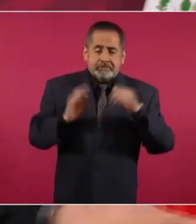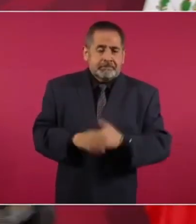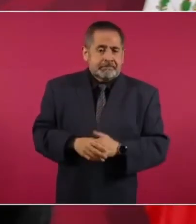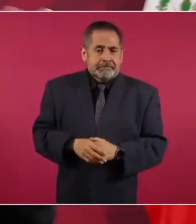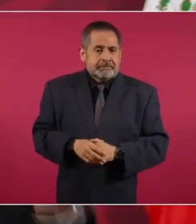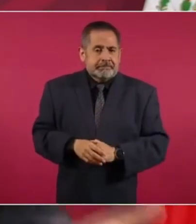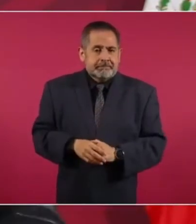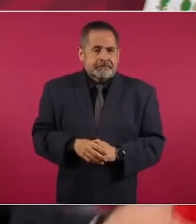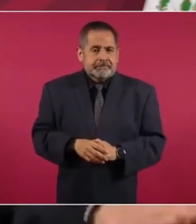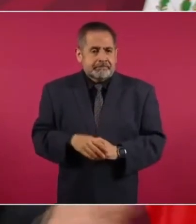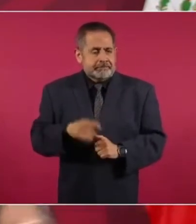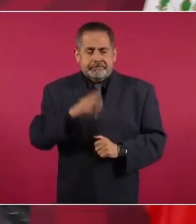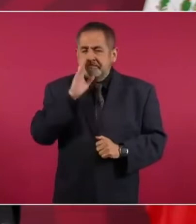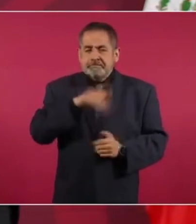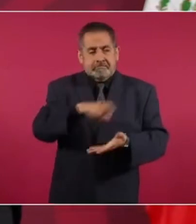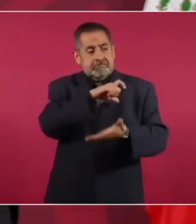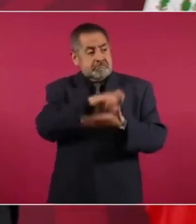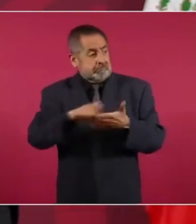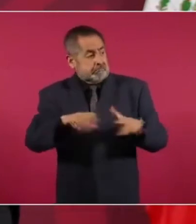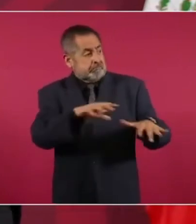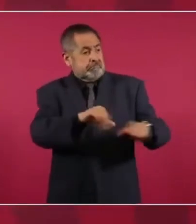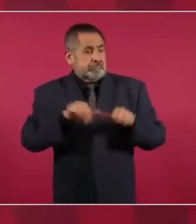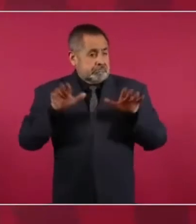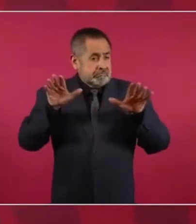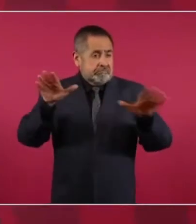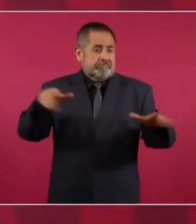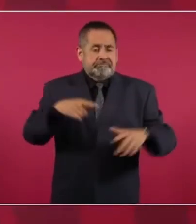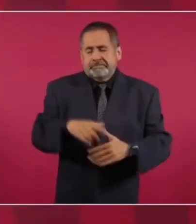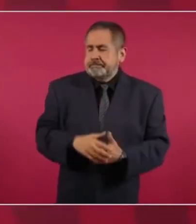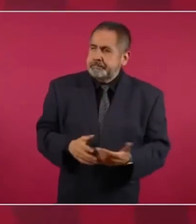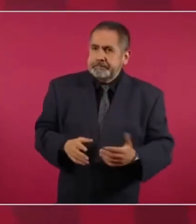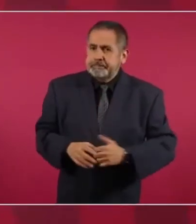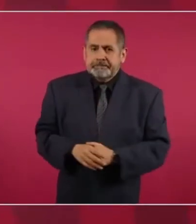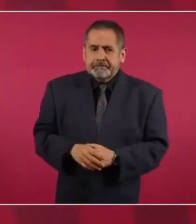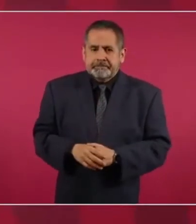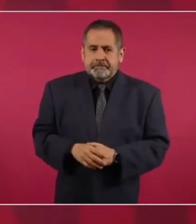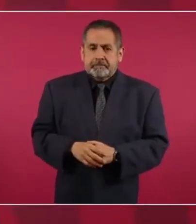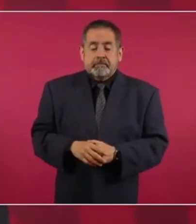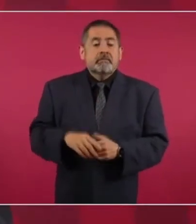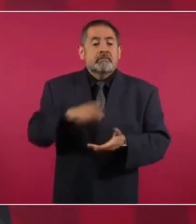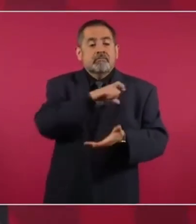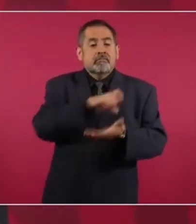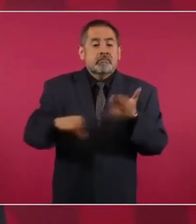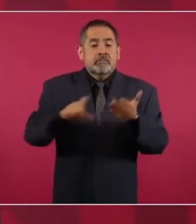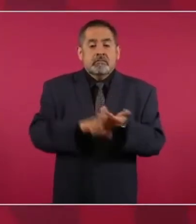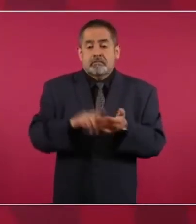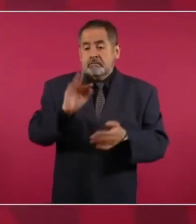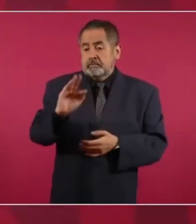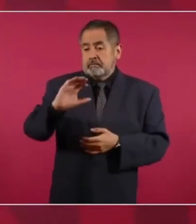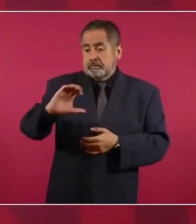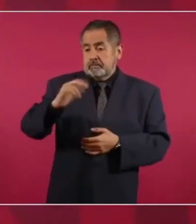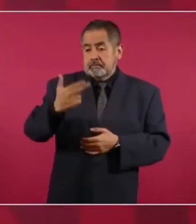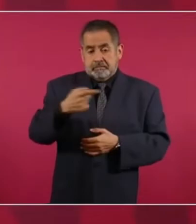Estuvo mal, pues, la adquisición. La hizo Calderón,